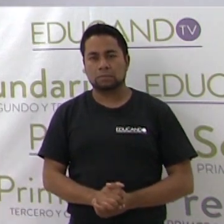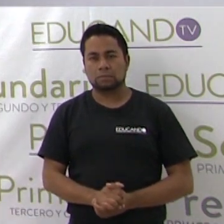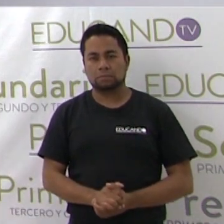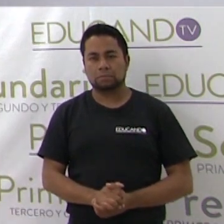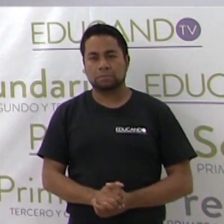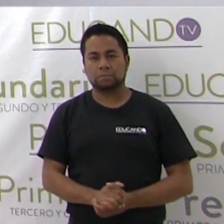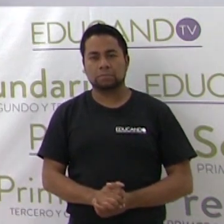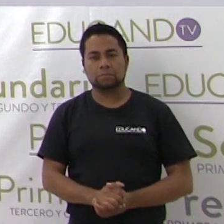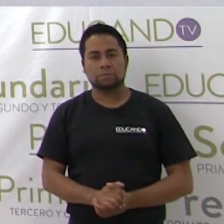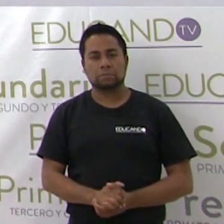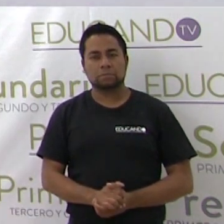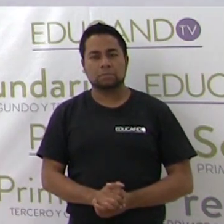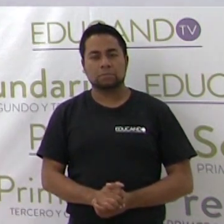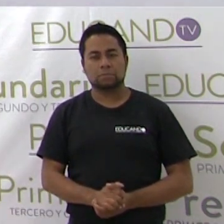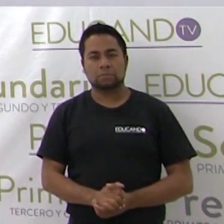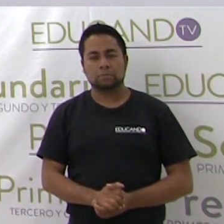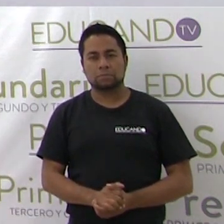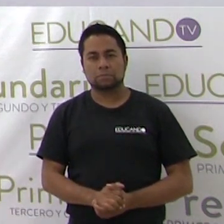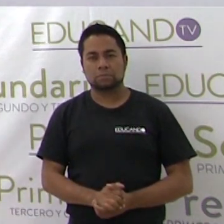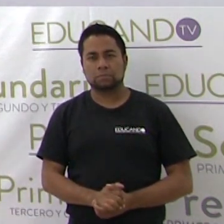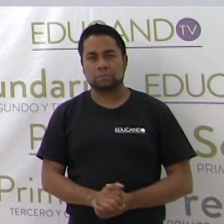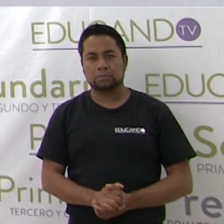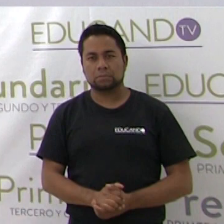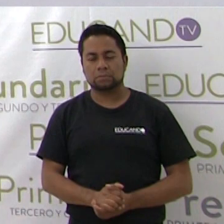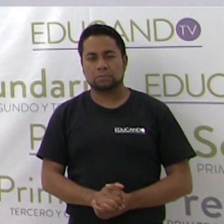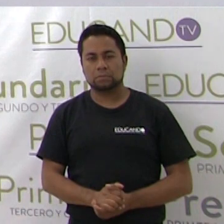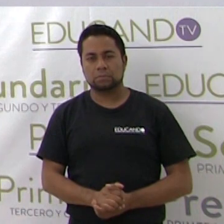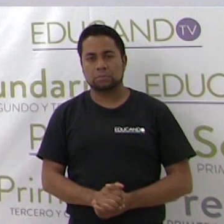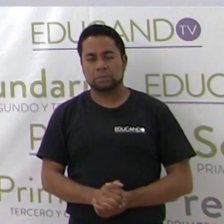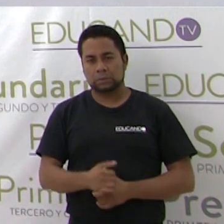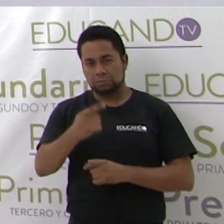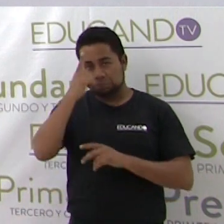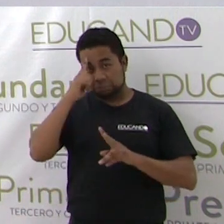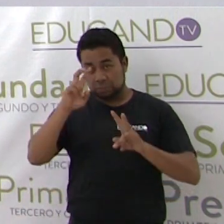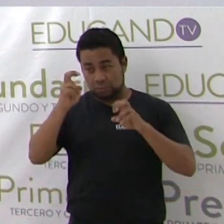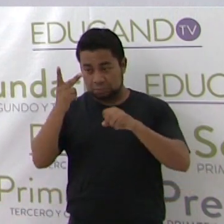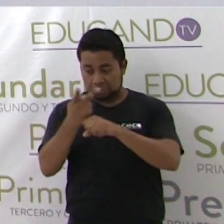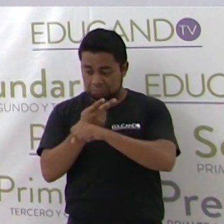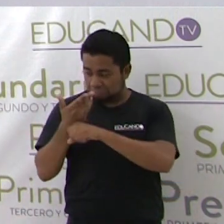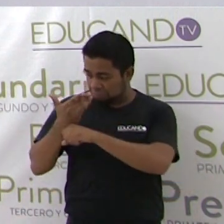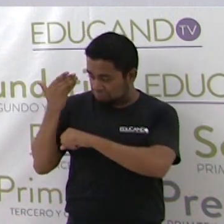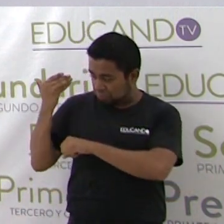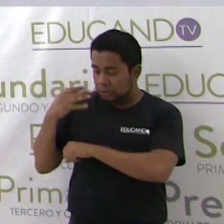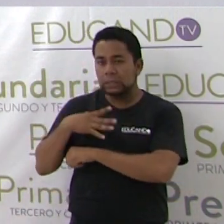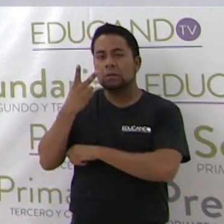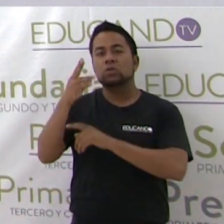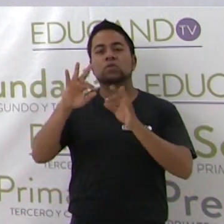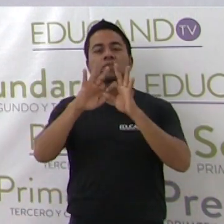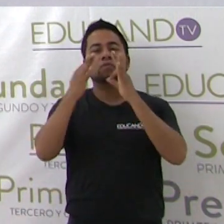bien, del pasado.